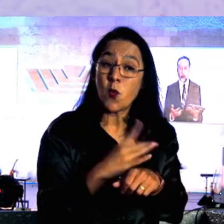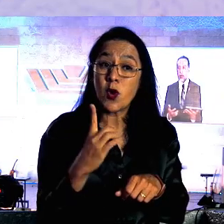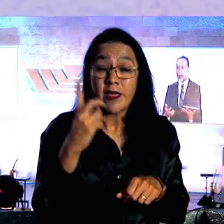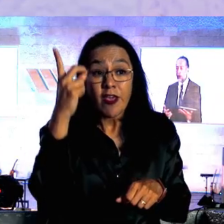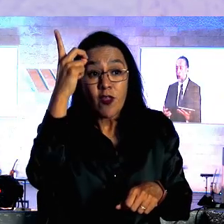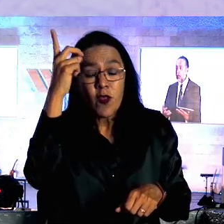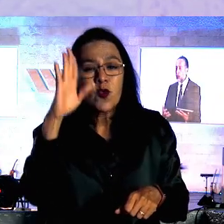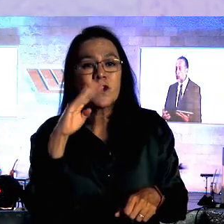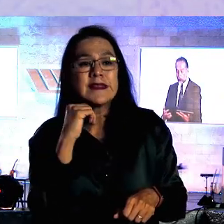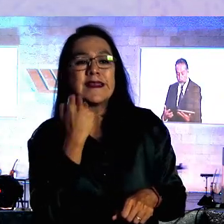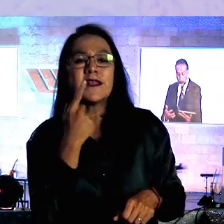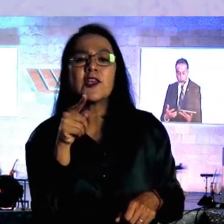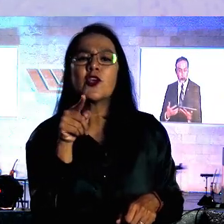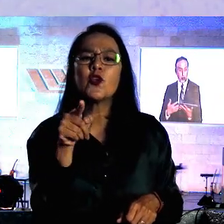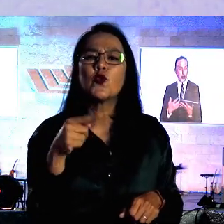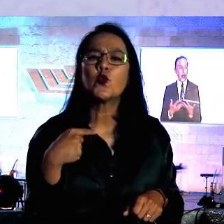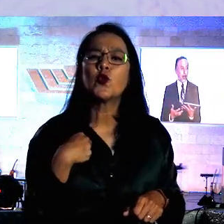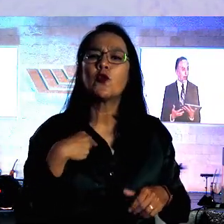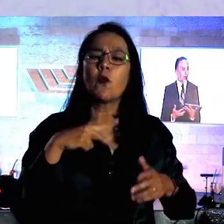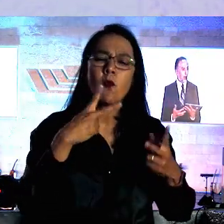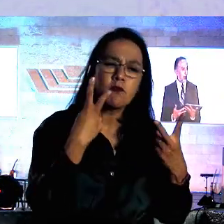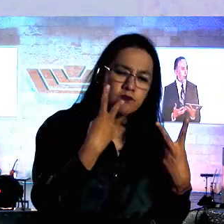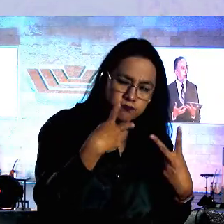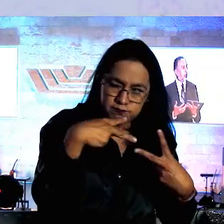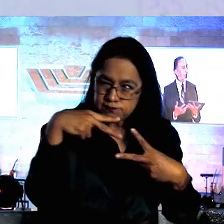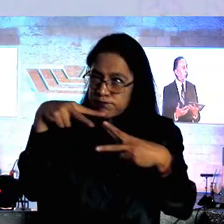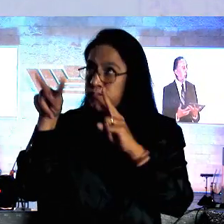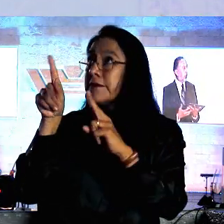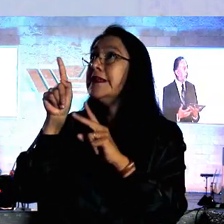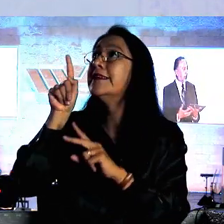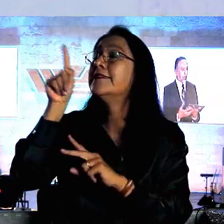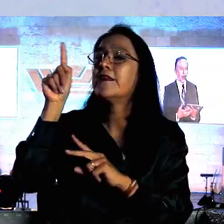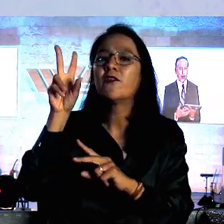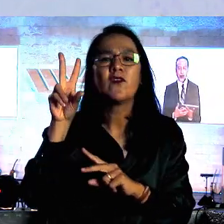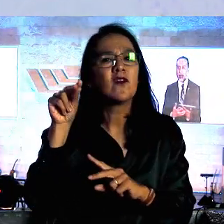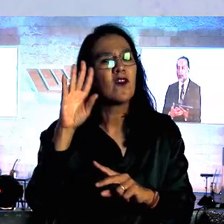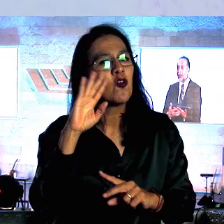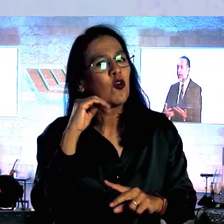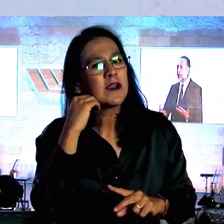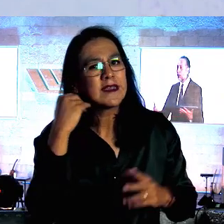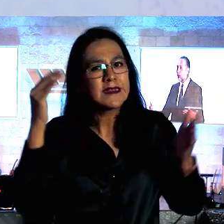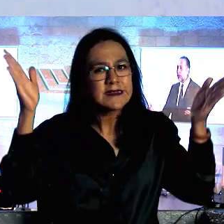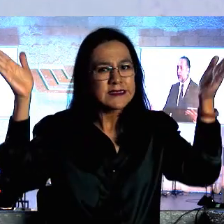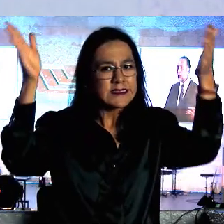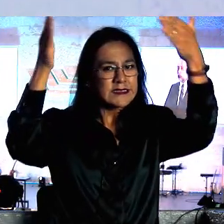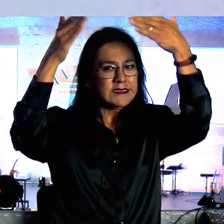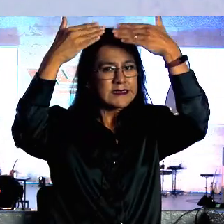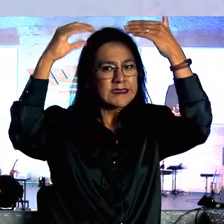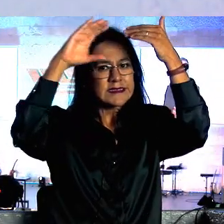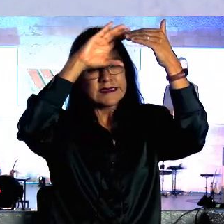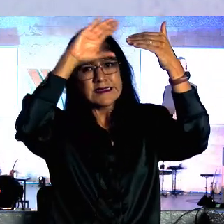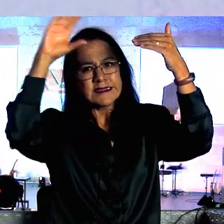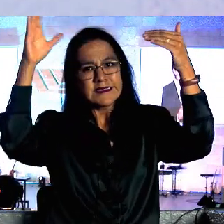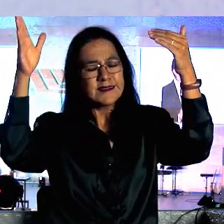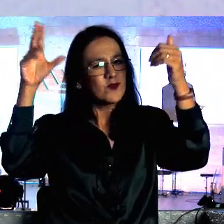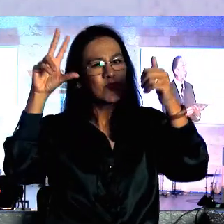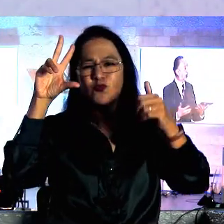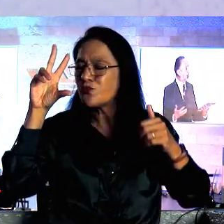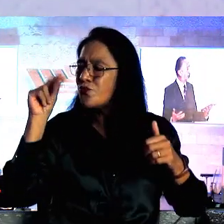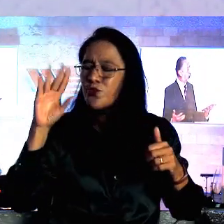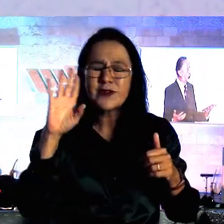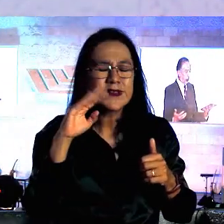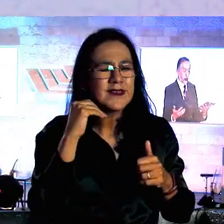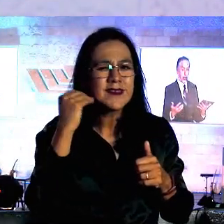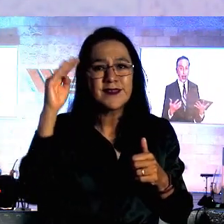Dios quiere que tú y yo nos podamos volver a él porque él no quiere tenerla cerrada la fuente de los cielos él no quiere cerrar las